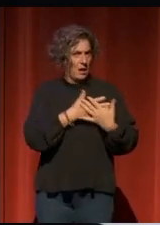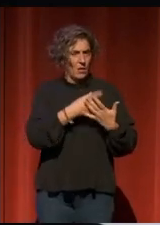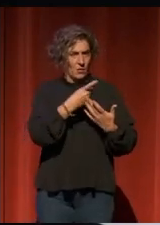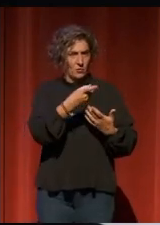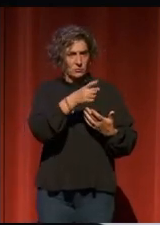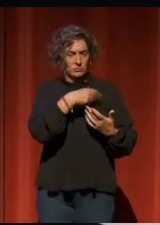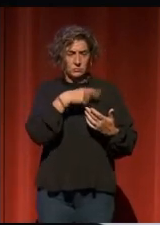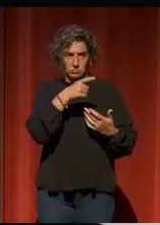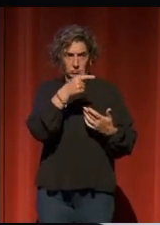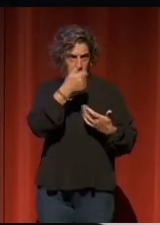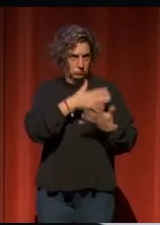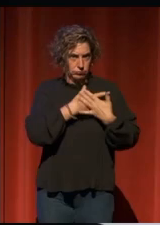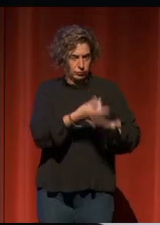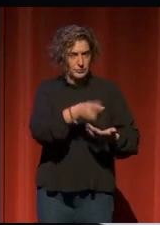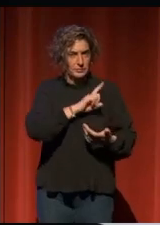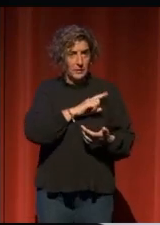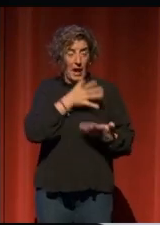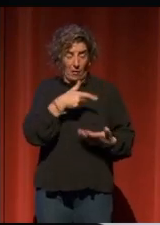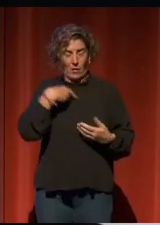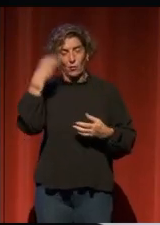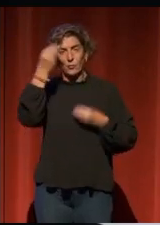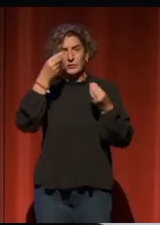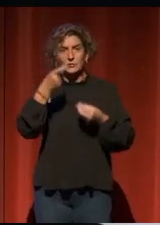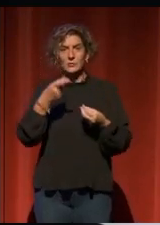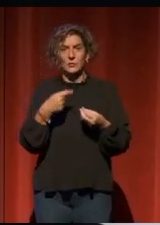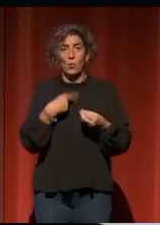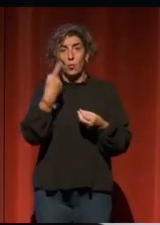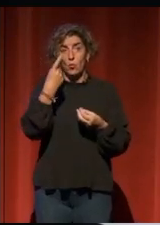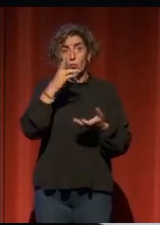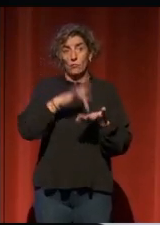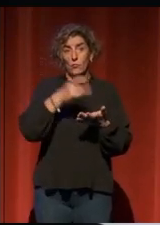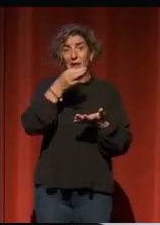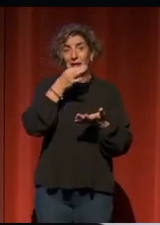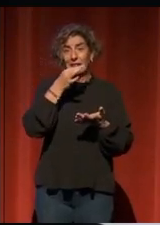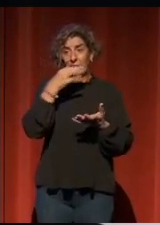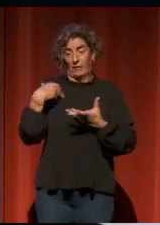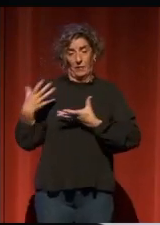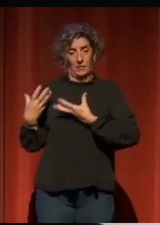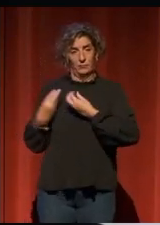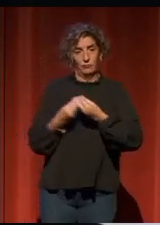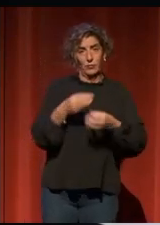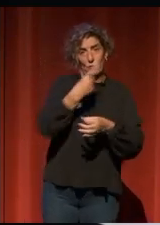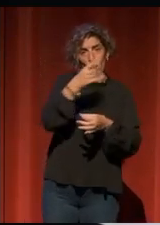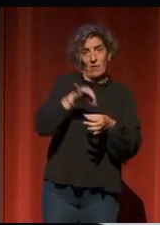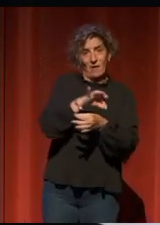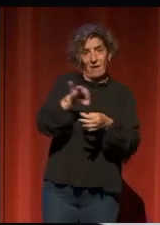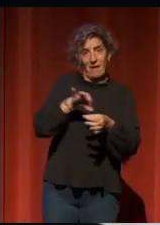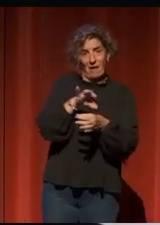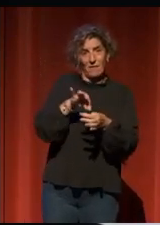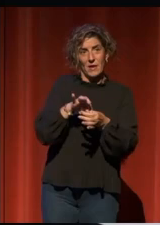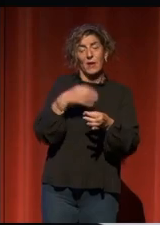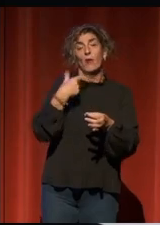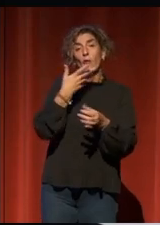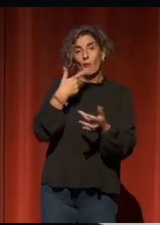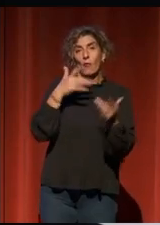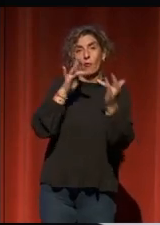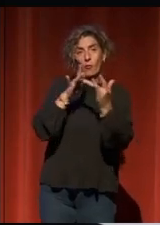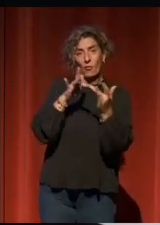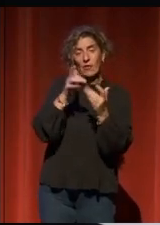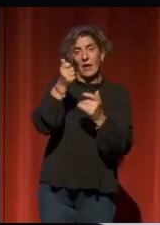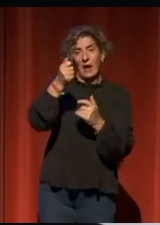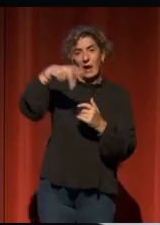ahora lo pienso y lo veo así, me llevó una tarde al Café Gijón, donde conocí a Antonio Buero